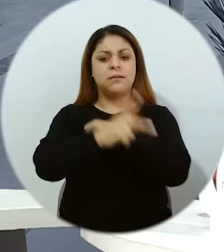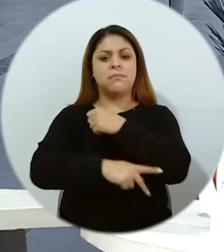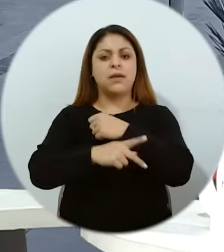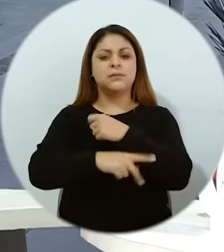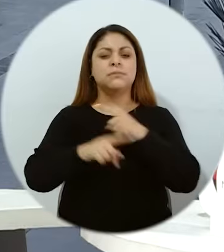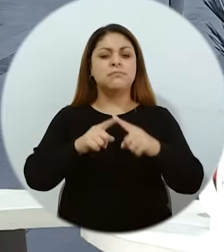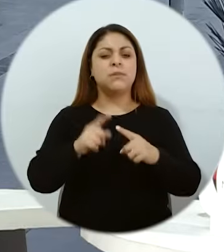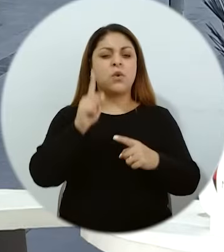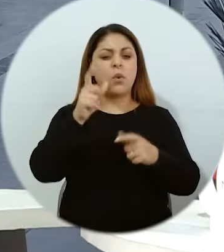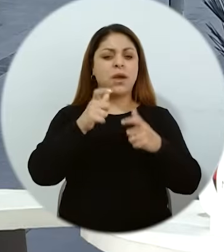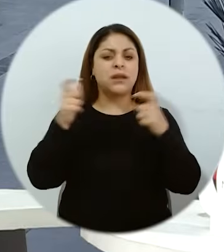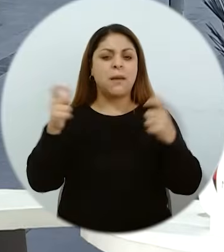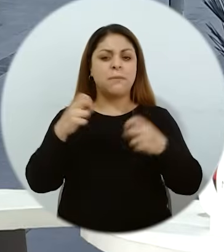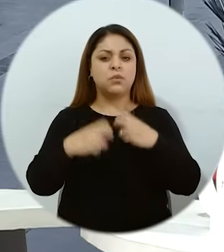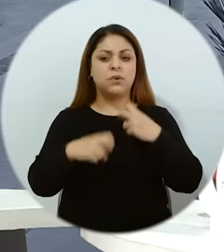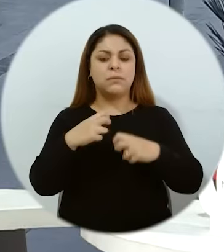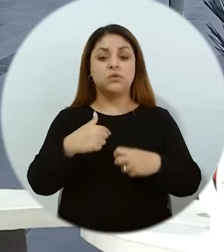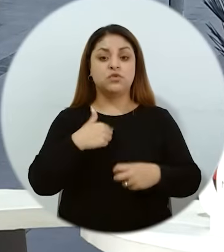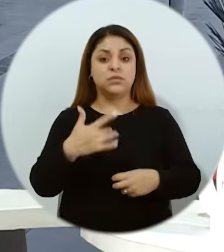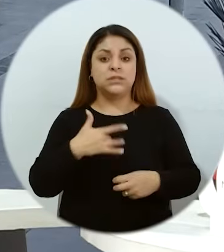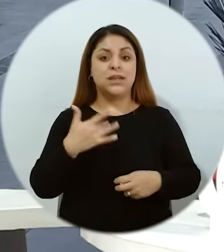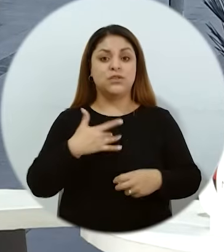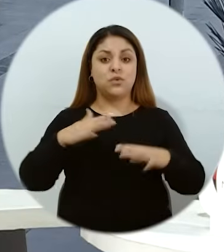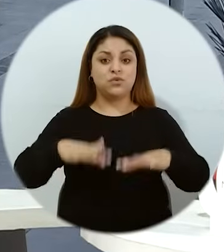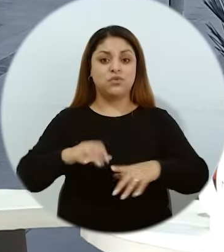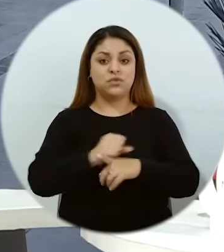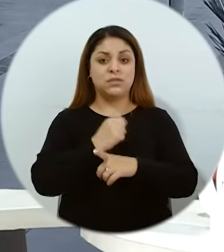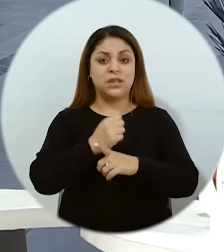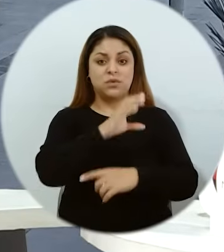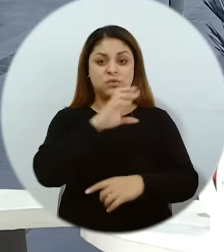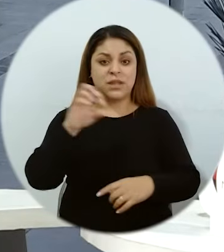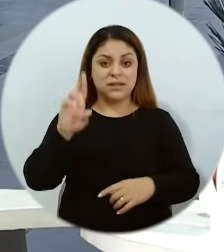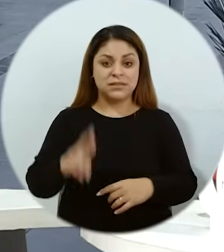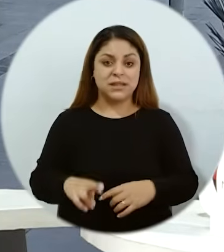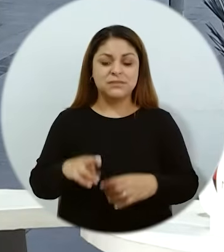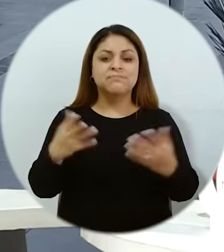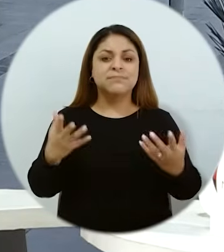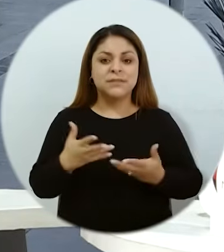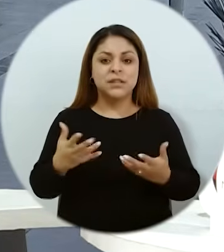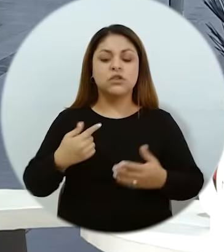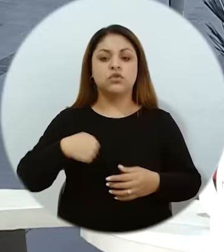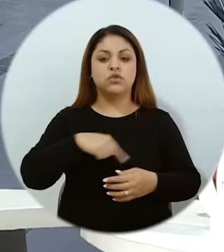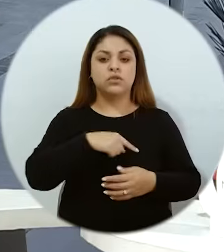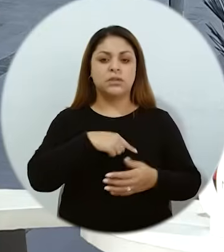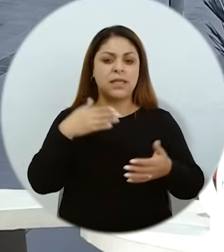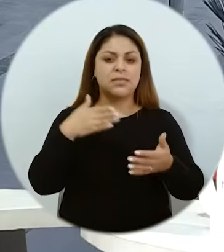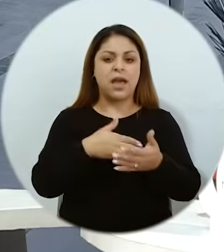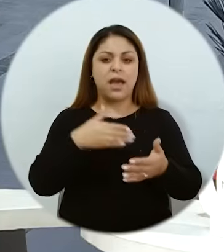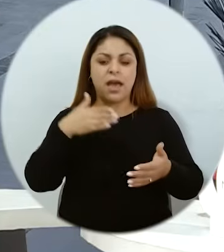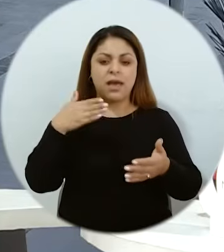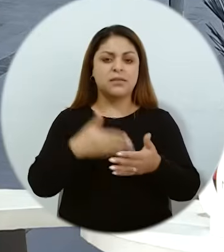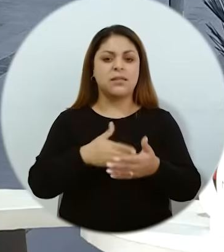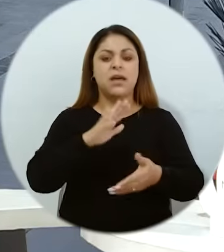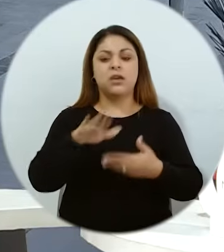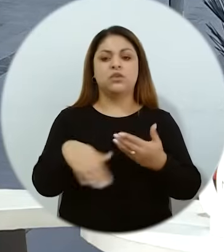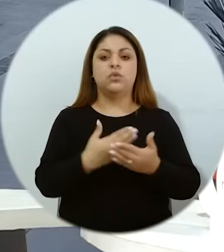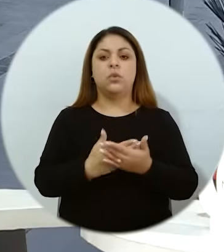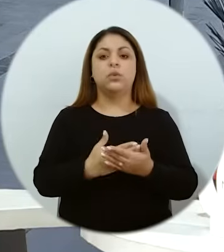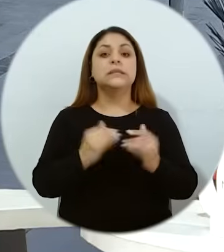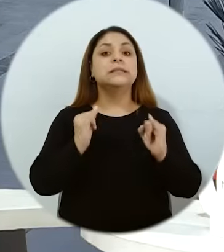país. El gran problema que yo siento en la sociedad costarricense es que estamos atacando